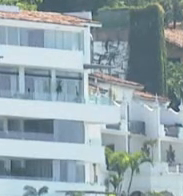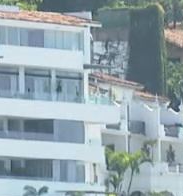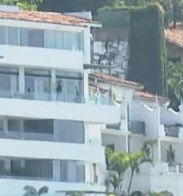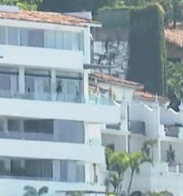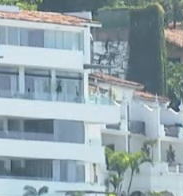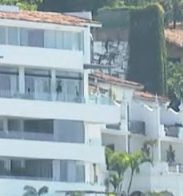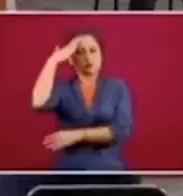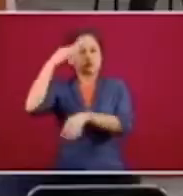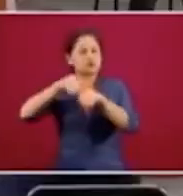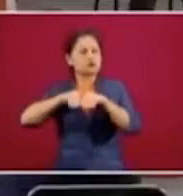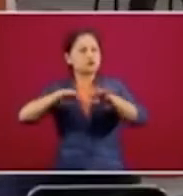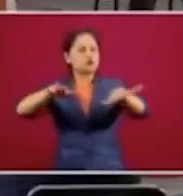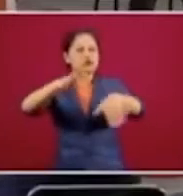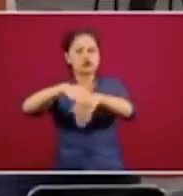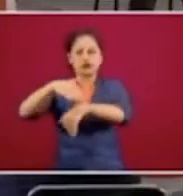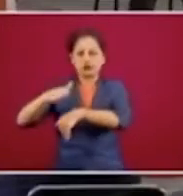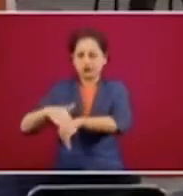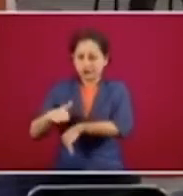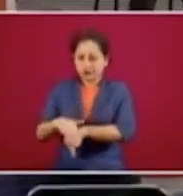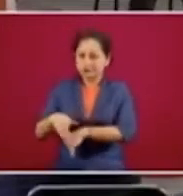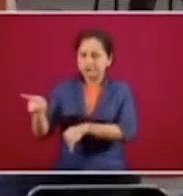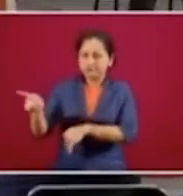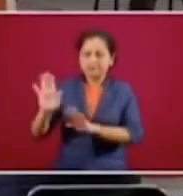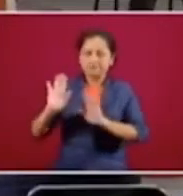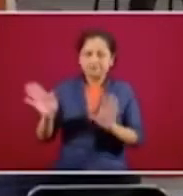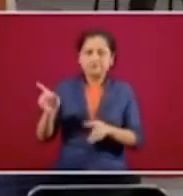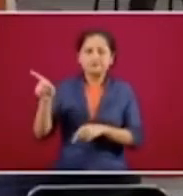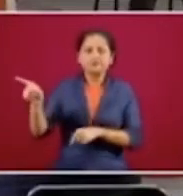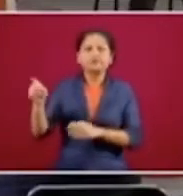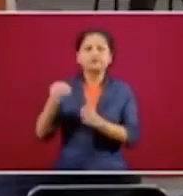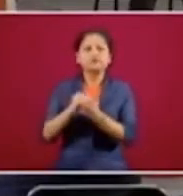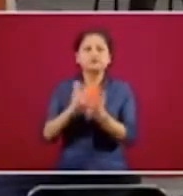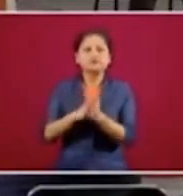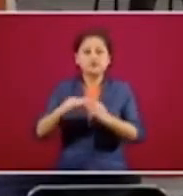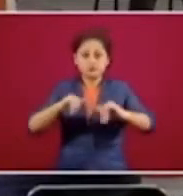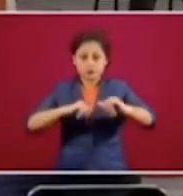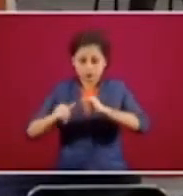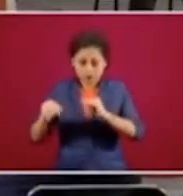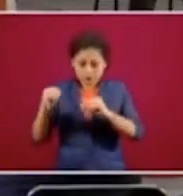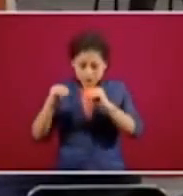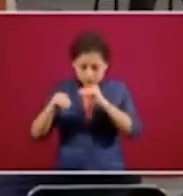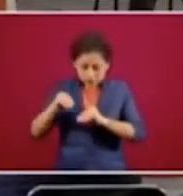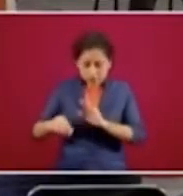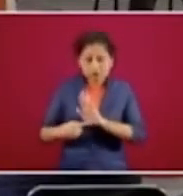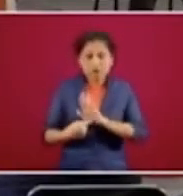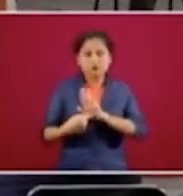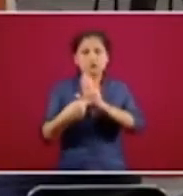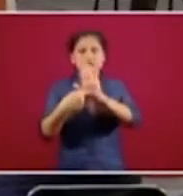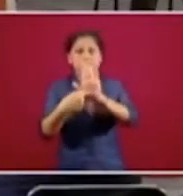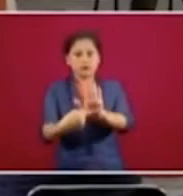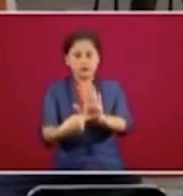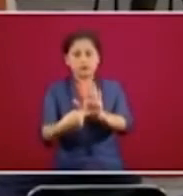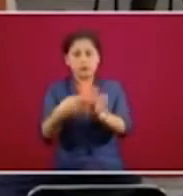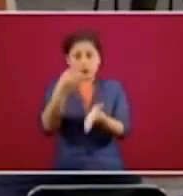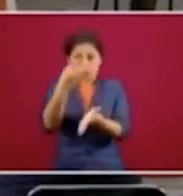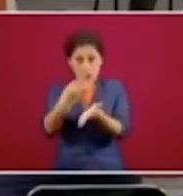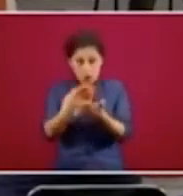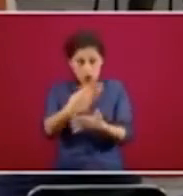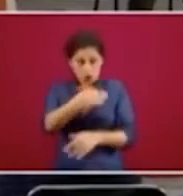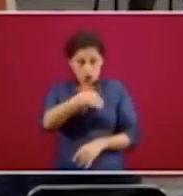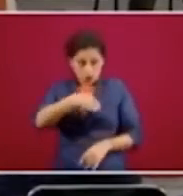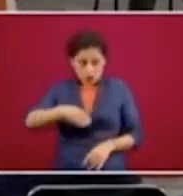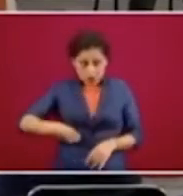gobierno federal, a través del subsecretario Hugo López-Gatell, anunció 3 acciones a tomarse de manera inmediata para seguir combatiendo la epidemia